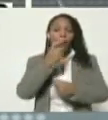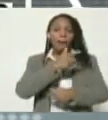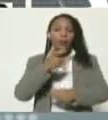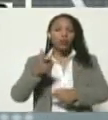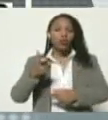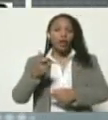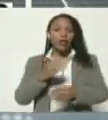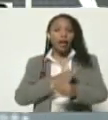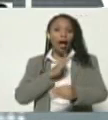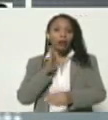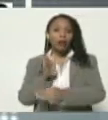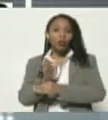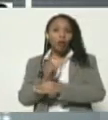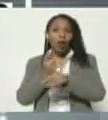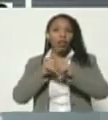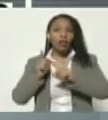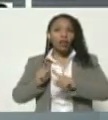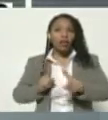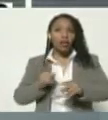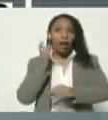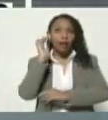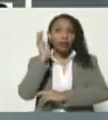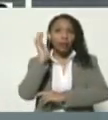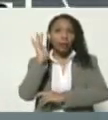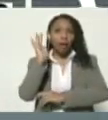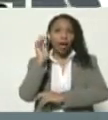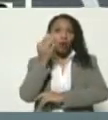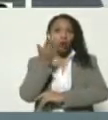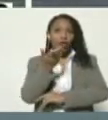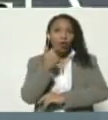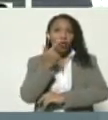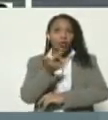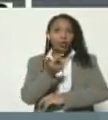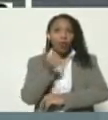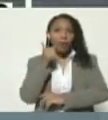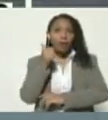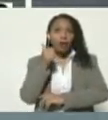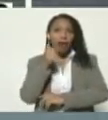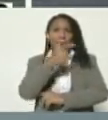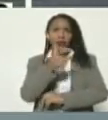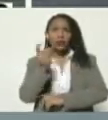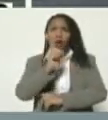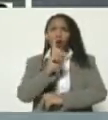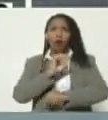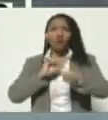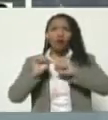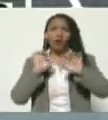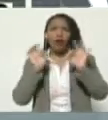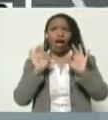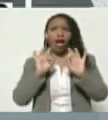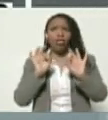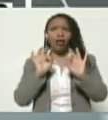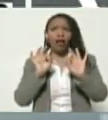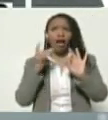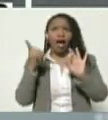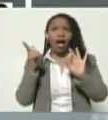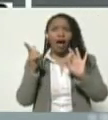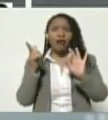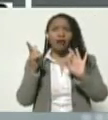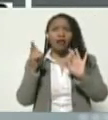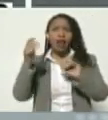ido a las distintas asambleas. Usted lo ha dicho muy bien, la gente no se ha movido. Están en la